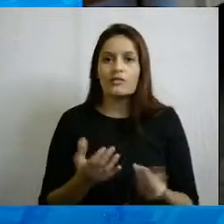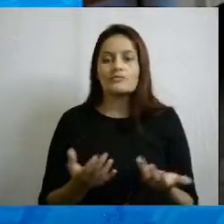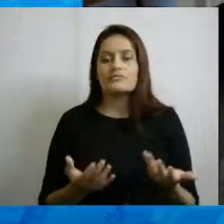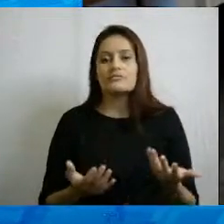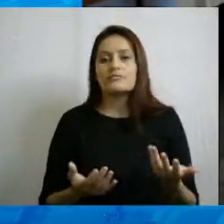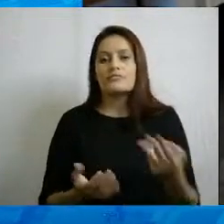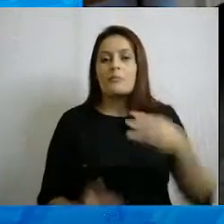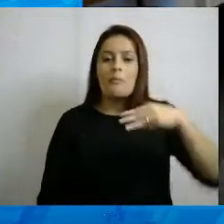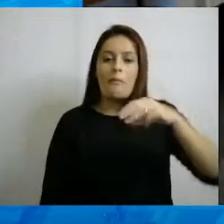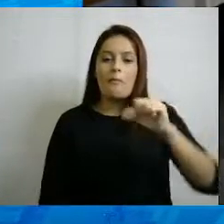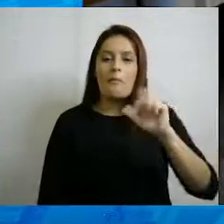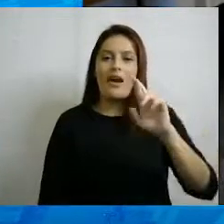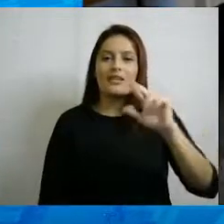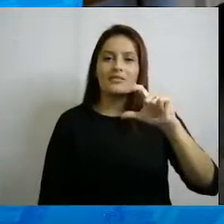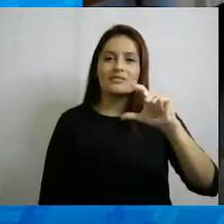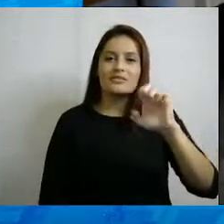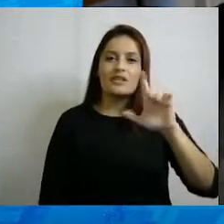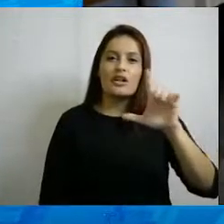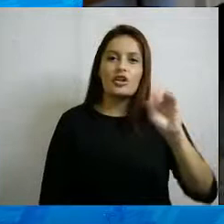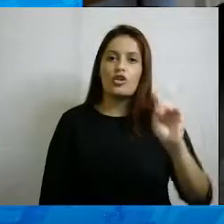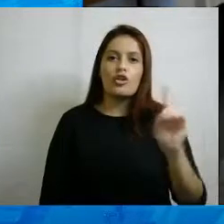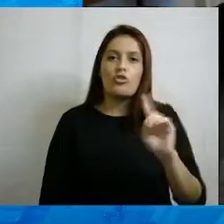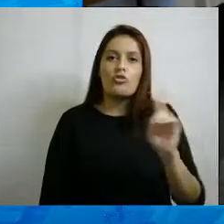Marcelo, que a nosotros